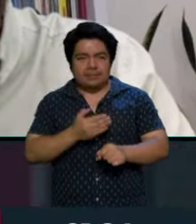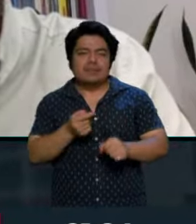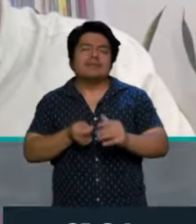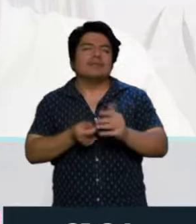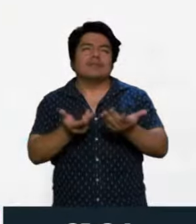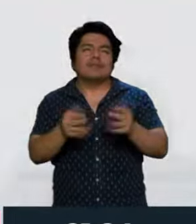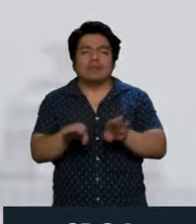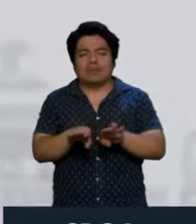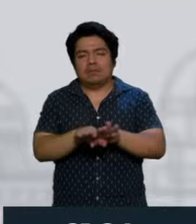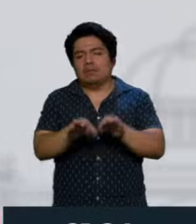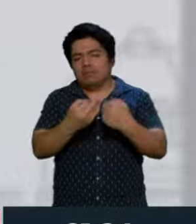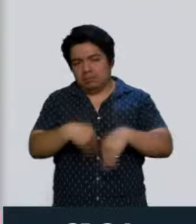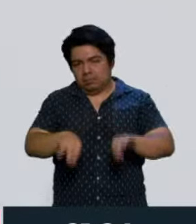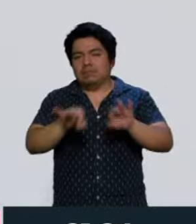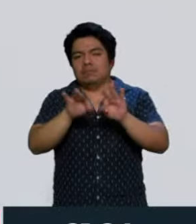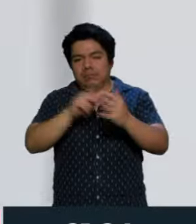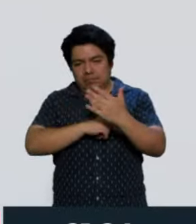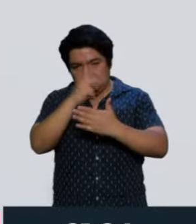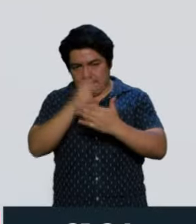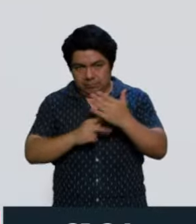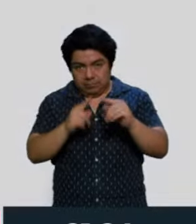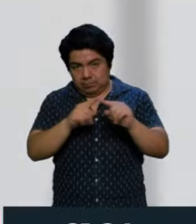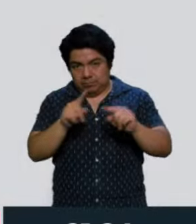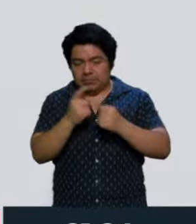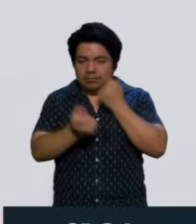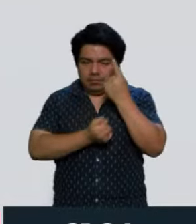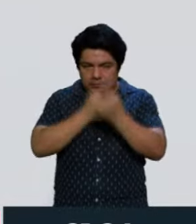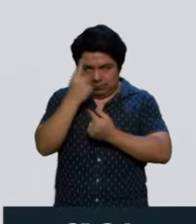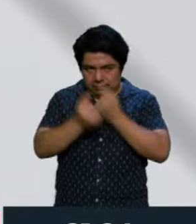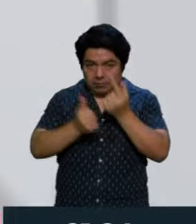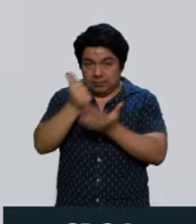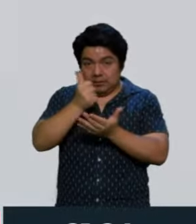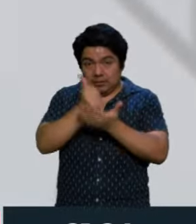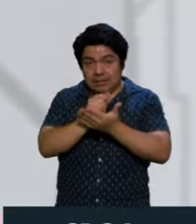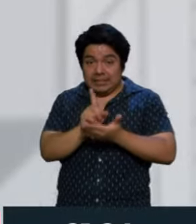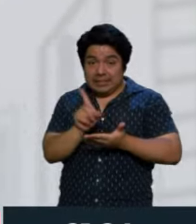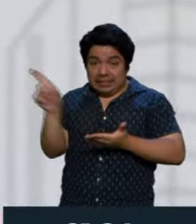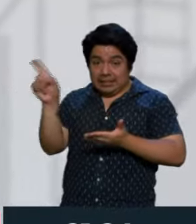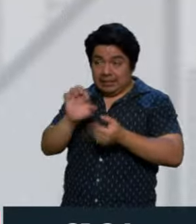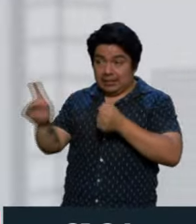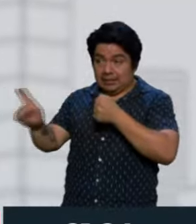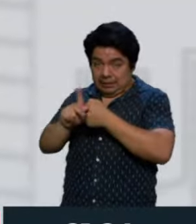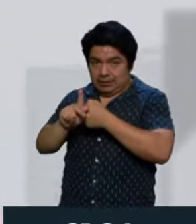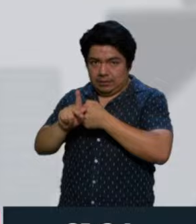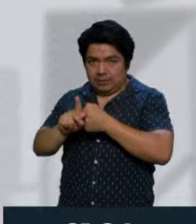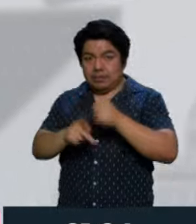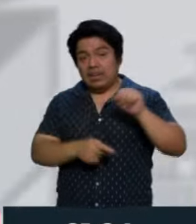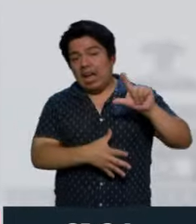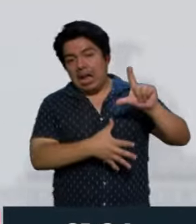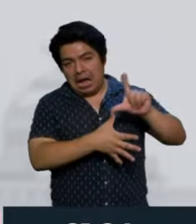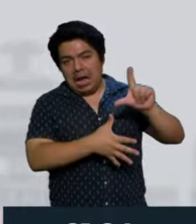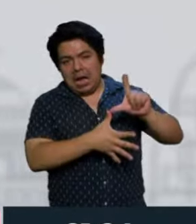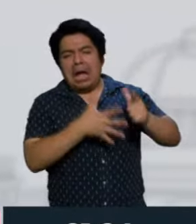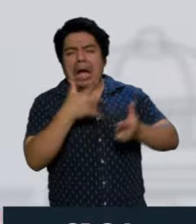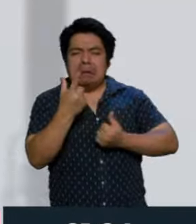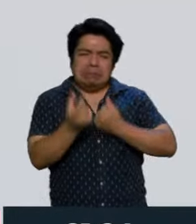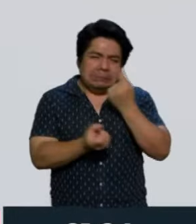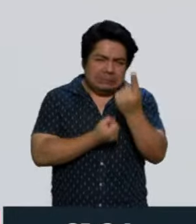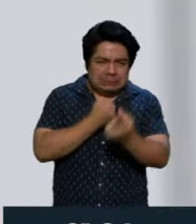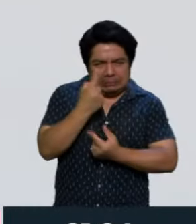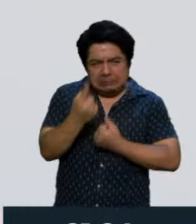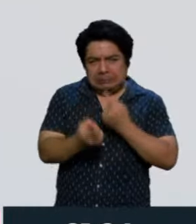modalidades de los programas públicos de vivienda en algunas ciudades de Europa. En América Latina ha habido algunos esfuerzos, pero